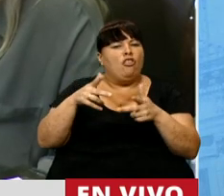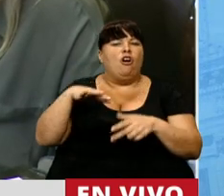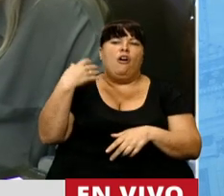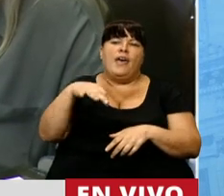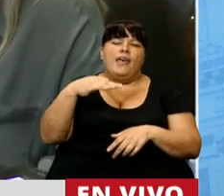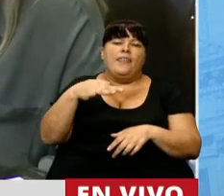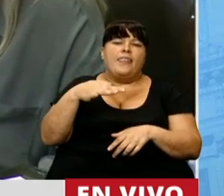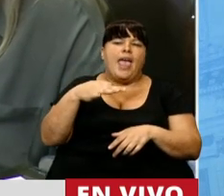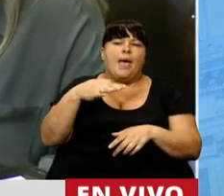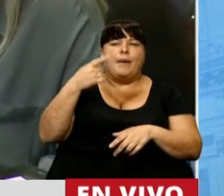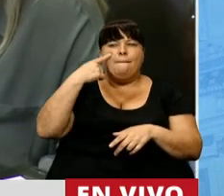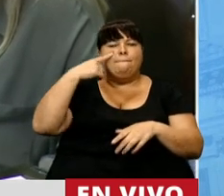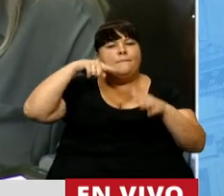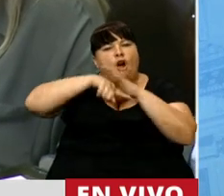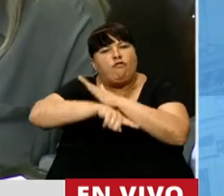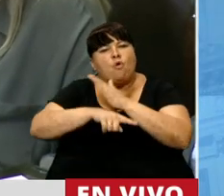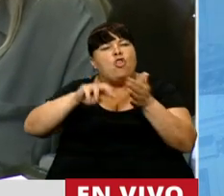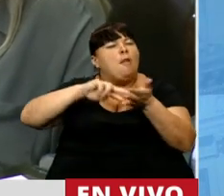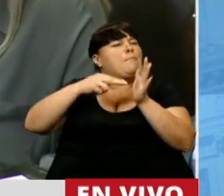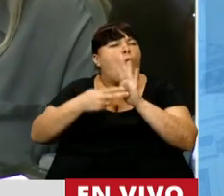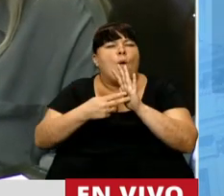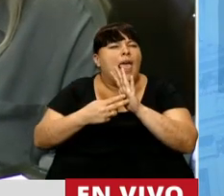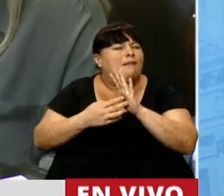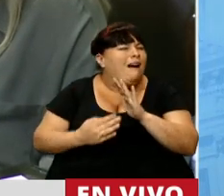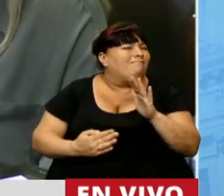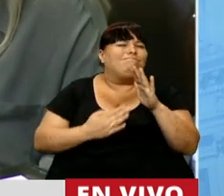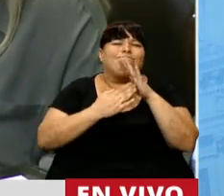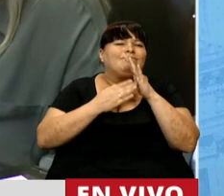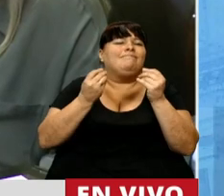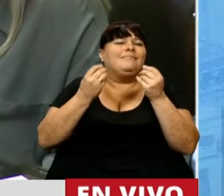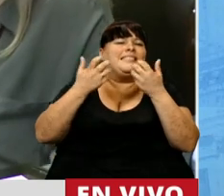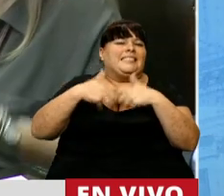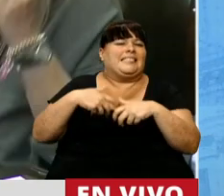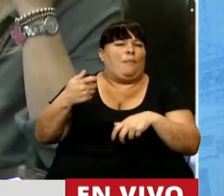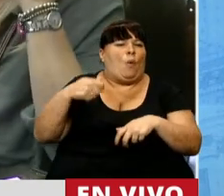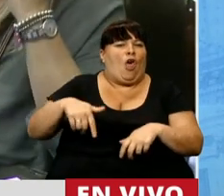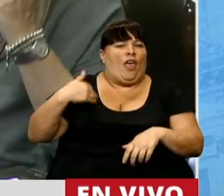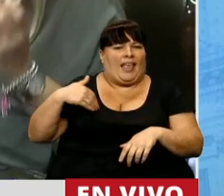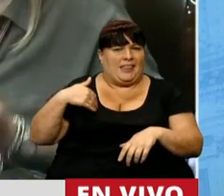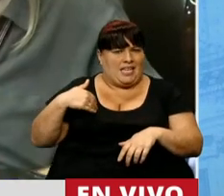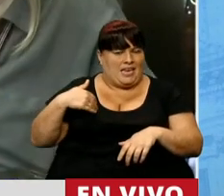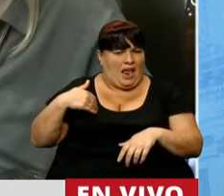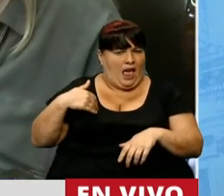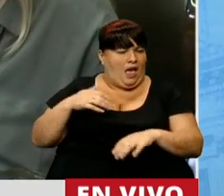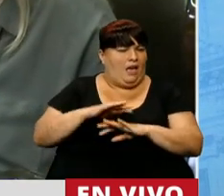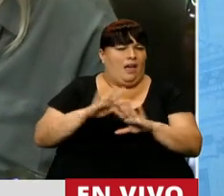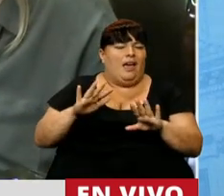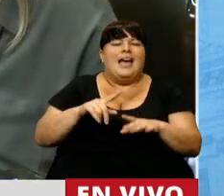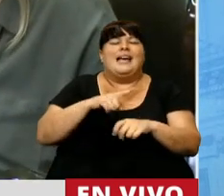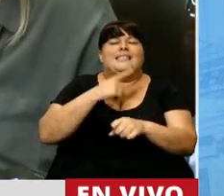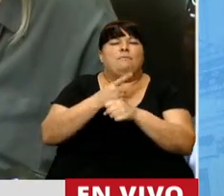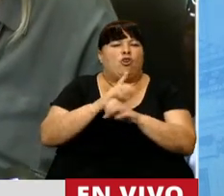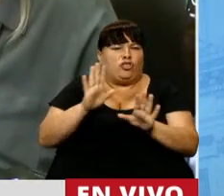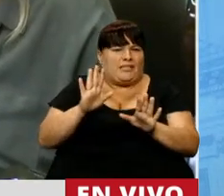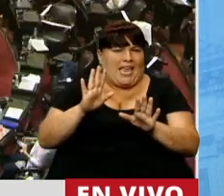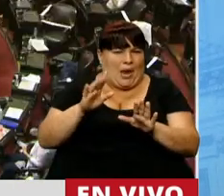tomar en profundidad el problema estructural del sistema previsional argentino. Bajo ningún punto de